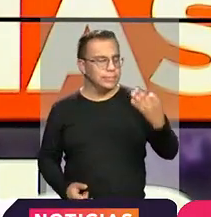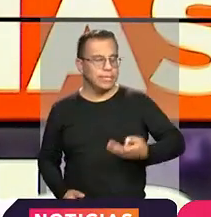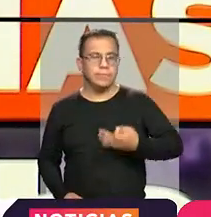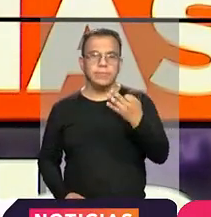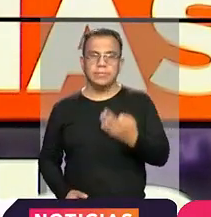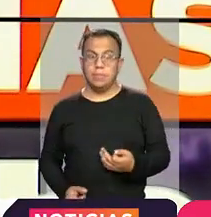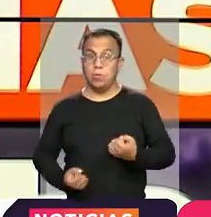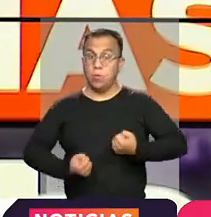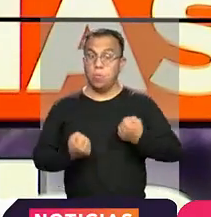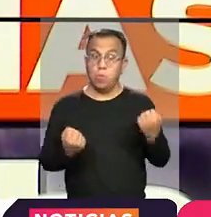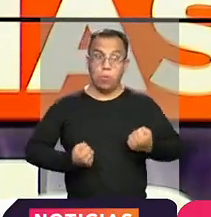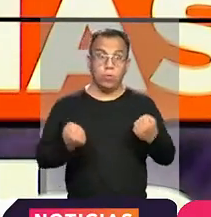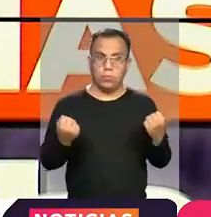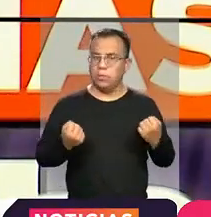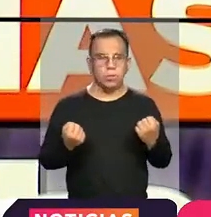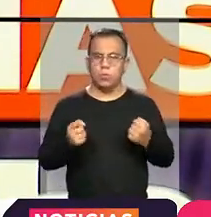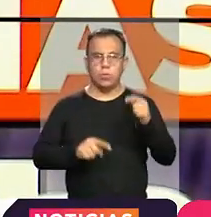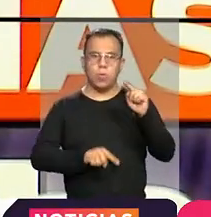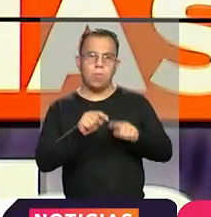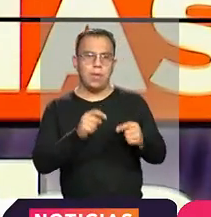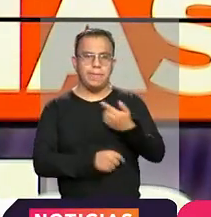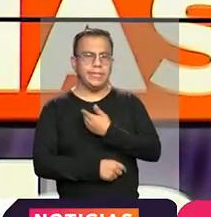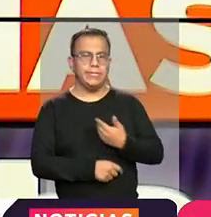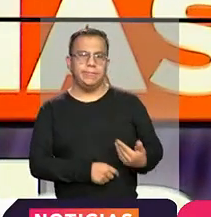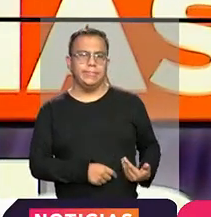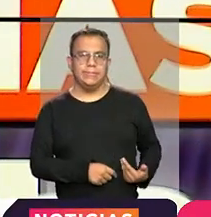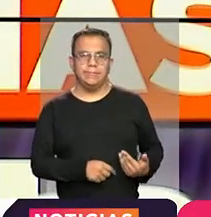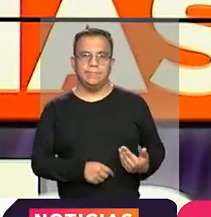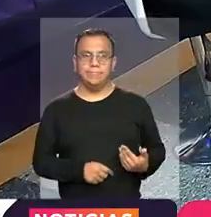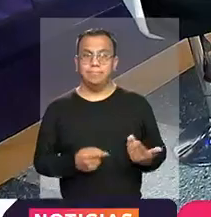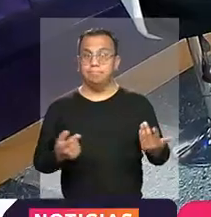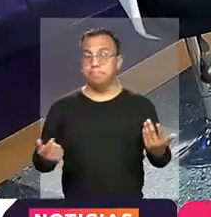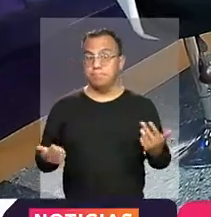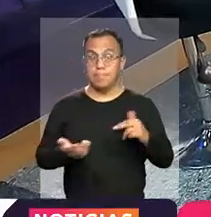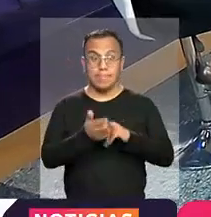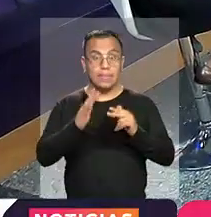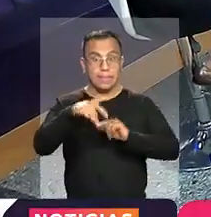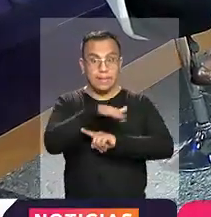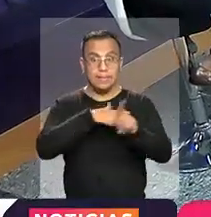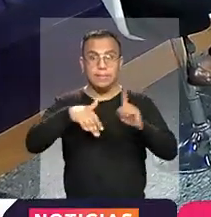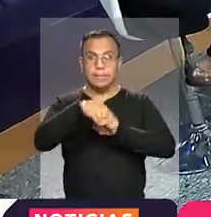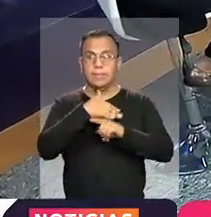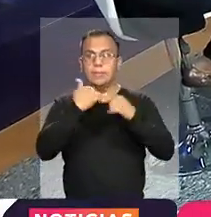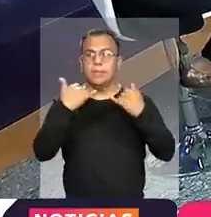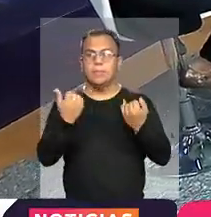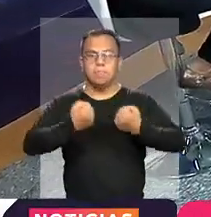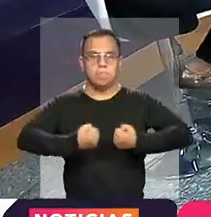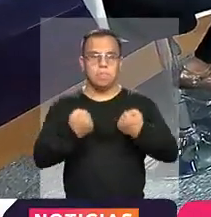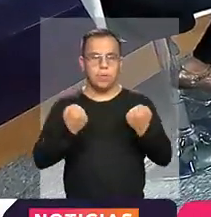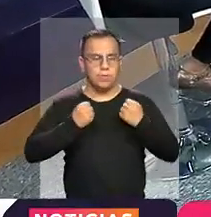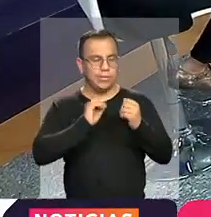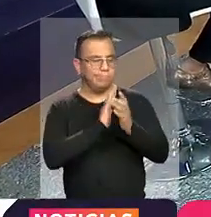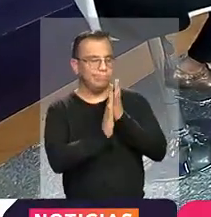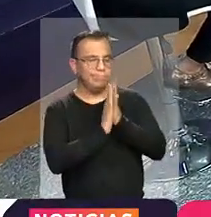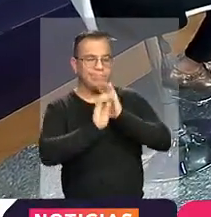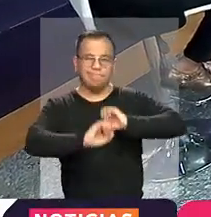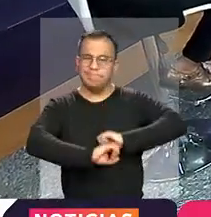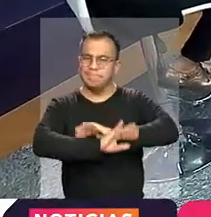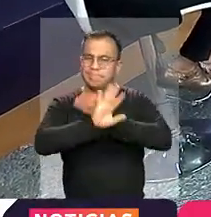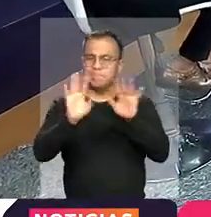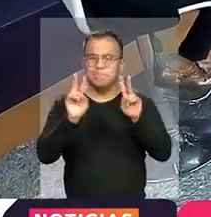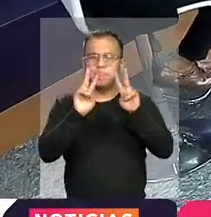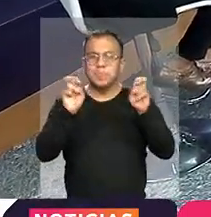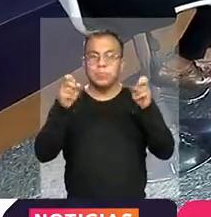sin bogotá uno no puede ser presidente de la república y el panorama que nos está dictando bogotá es claramente un panorama